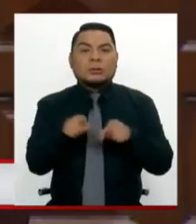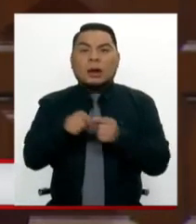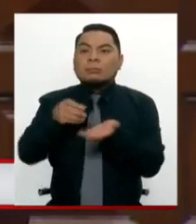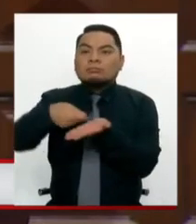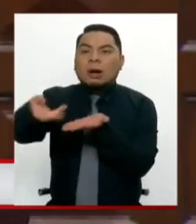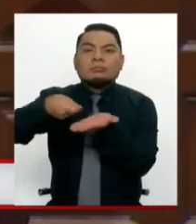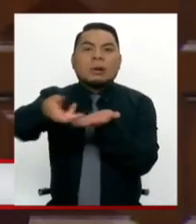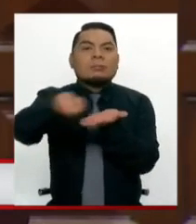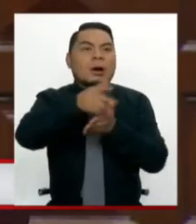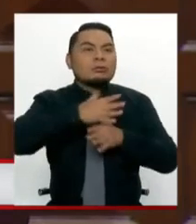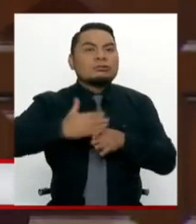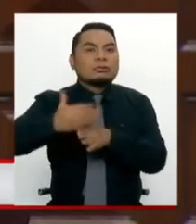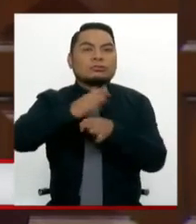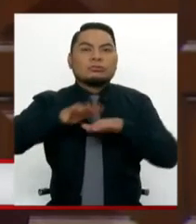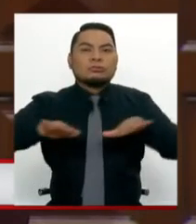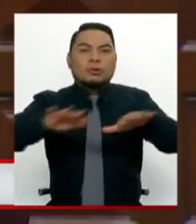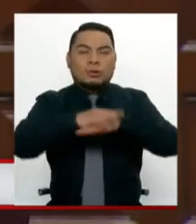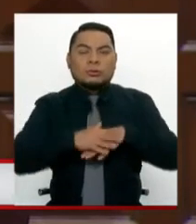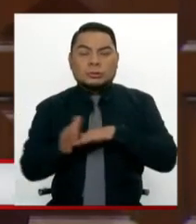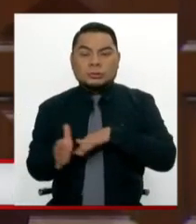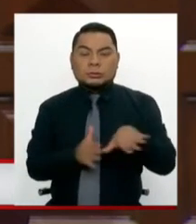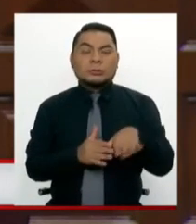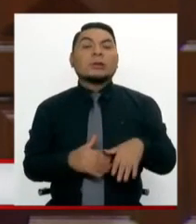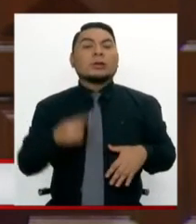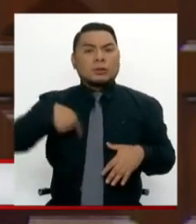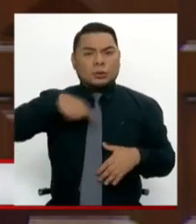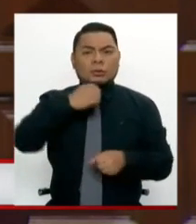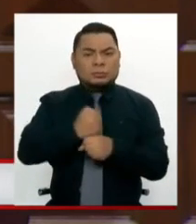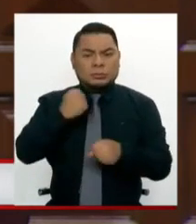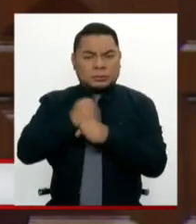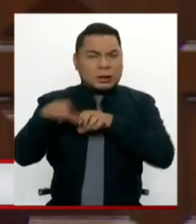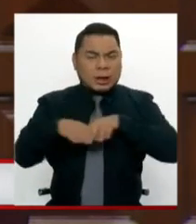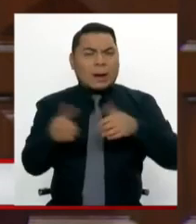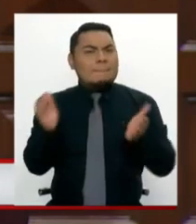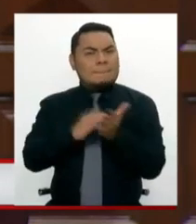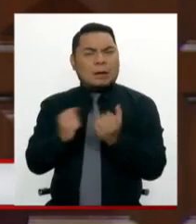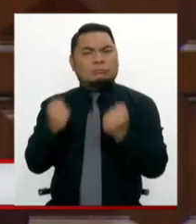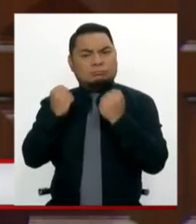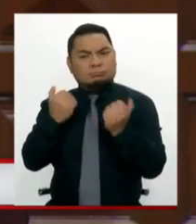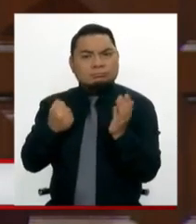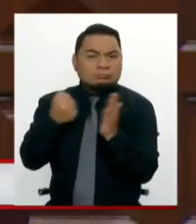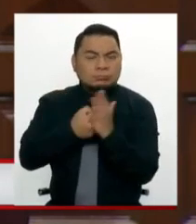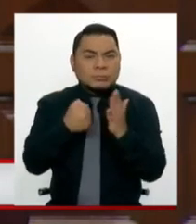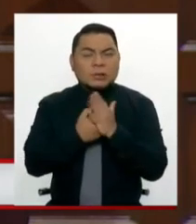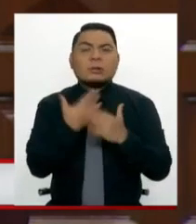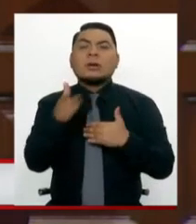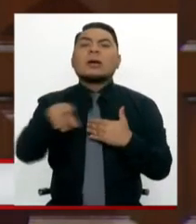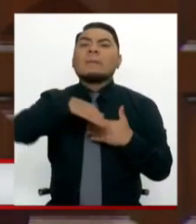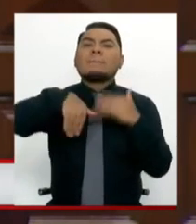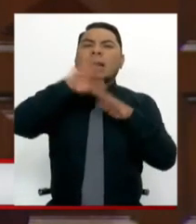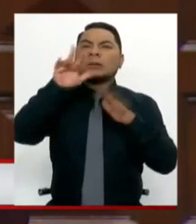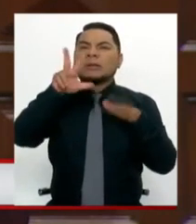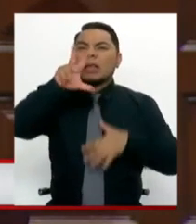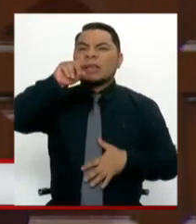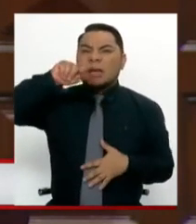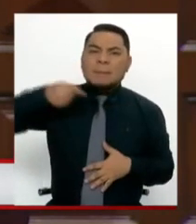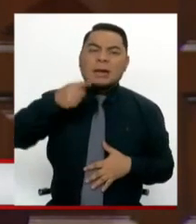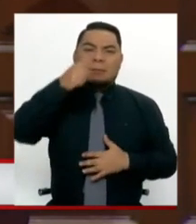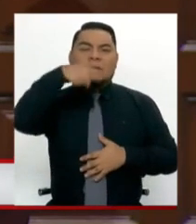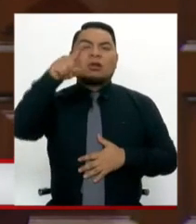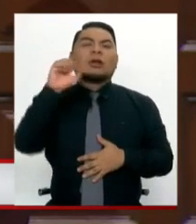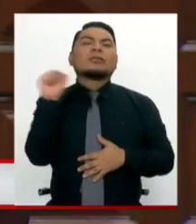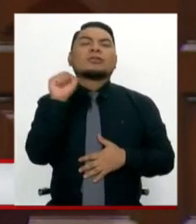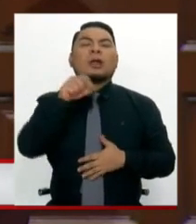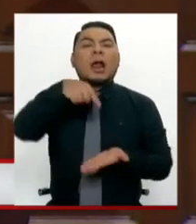redistributiva. Vamos a continuar con acciones más eficientes y severas para cobrar los más de 30.000 millones